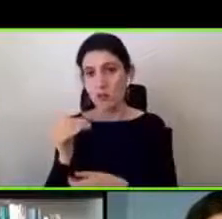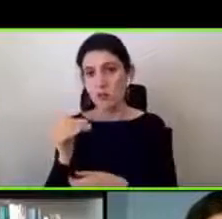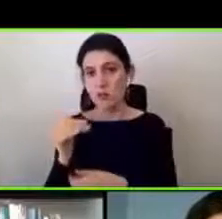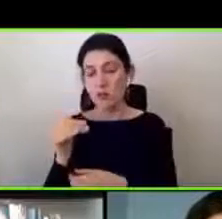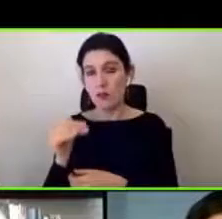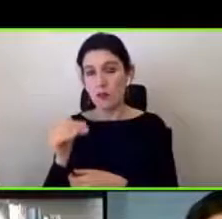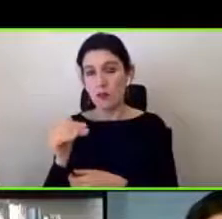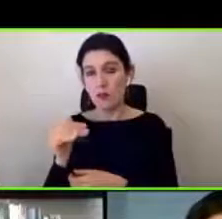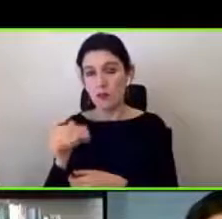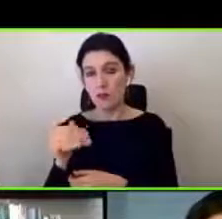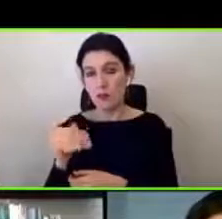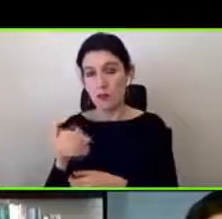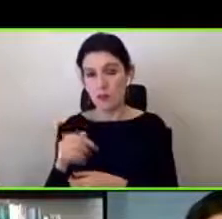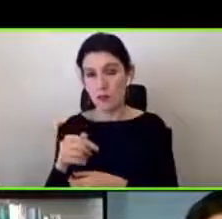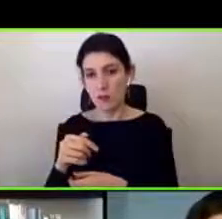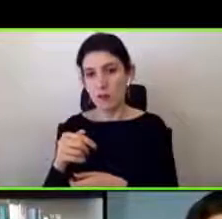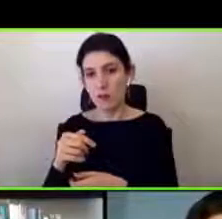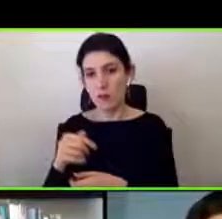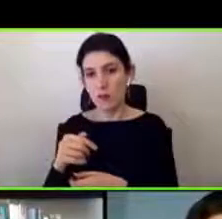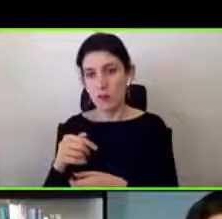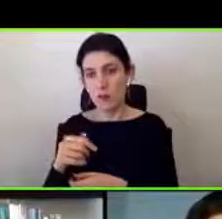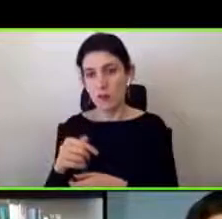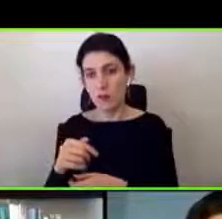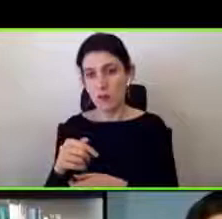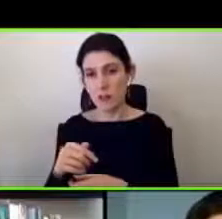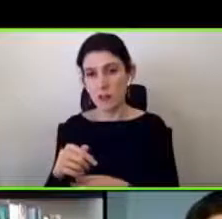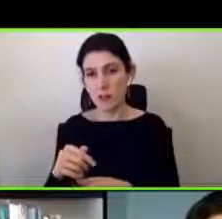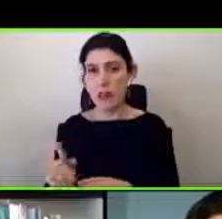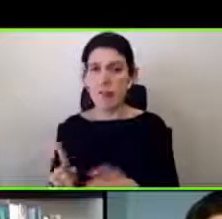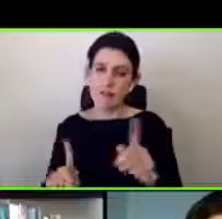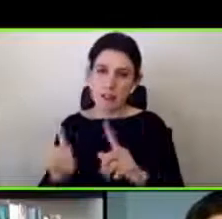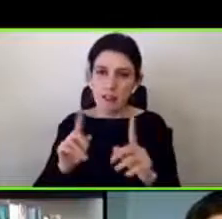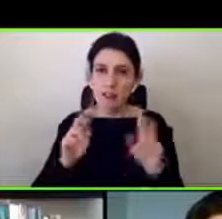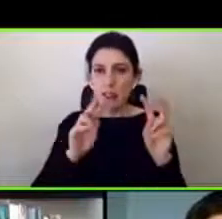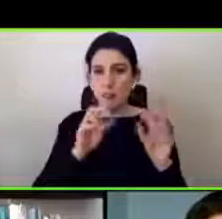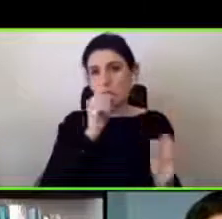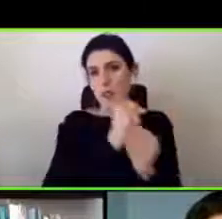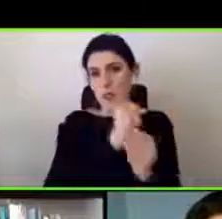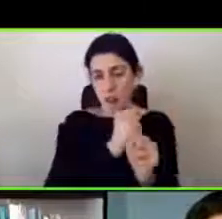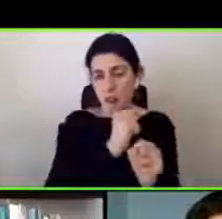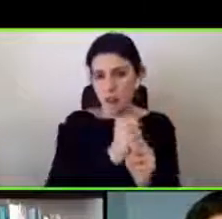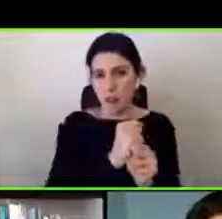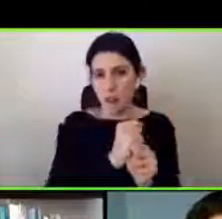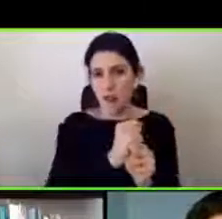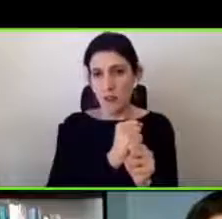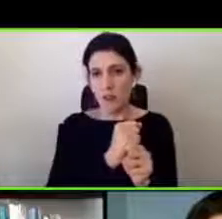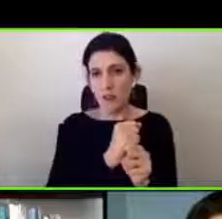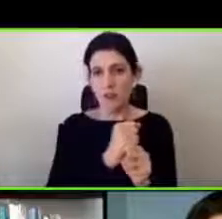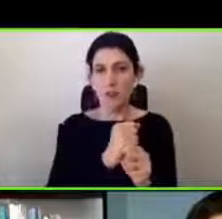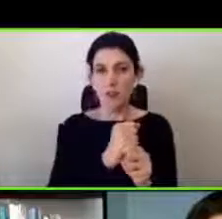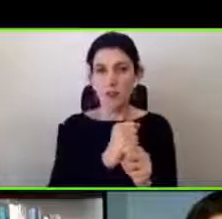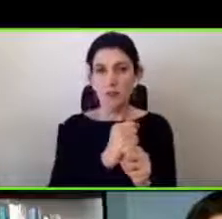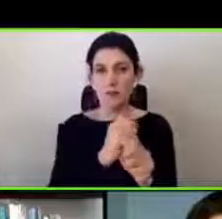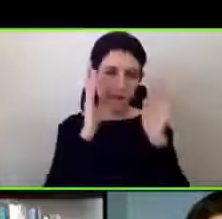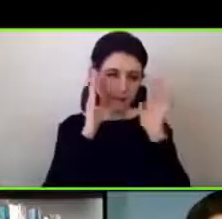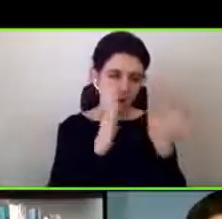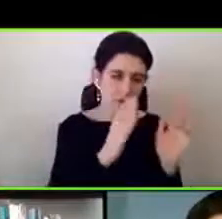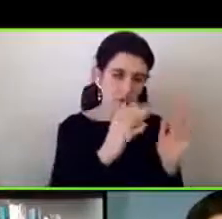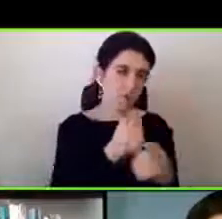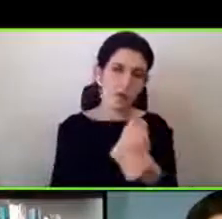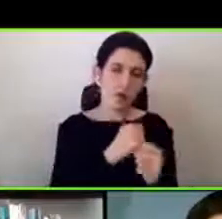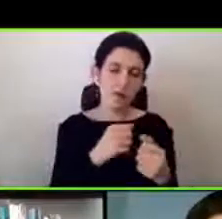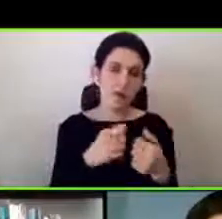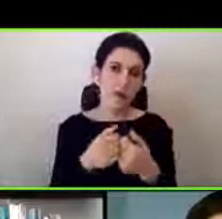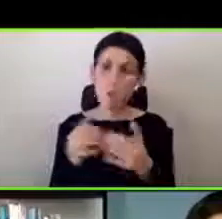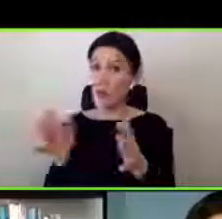Sin duda que por momentos dificultados por actividades laborales y otros que no nos permiten poder tener todo el tiempo disponible para